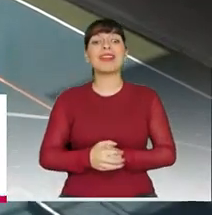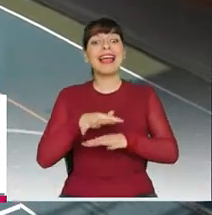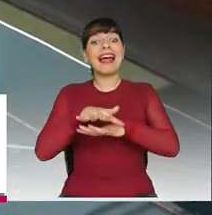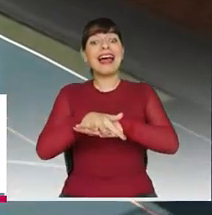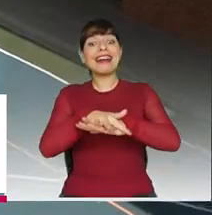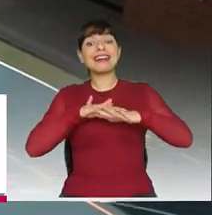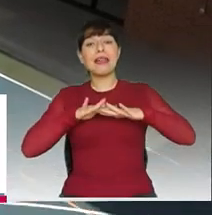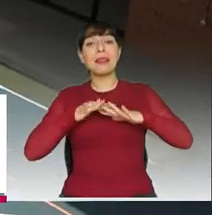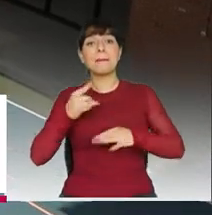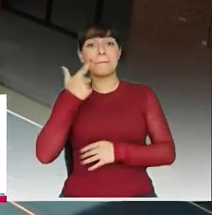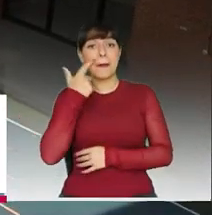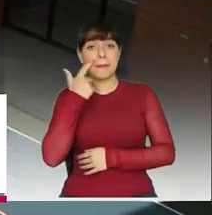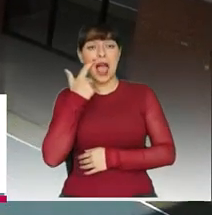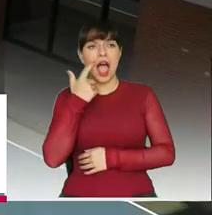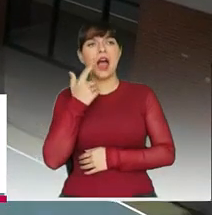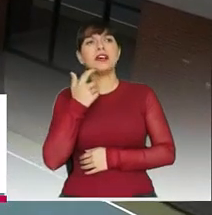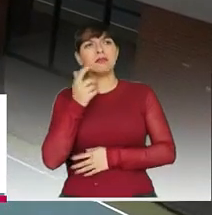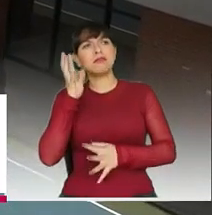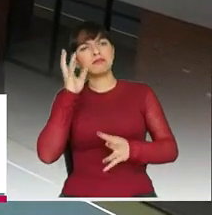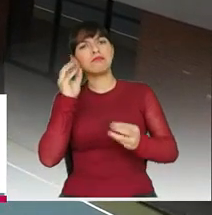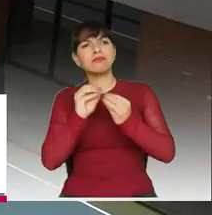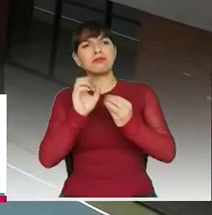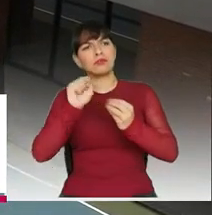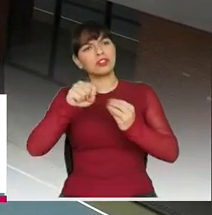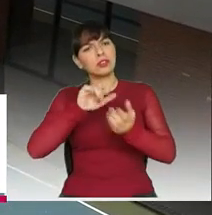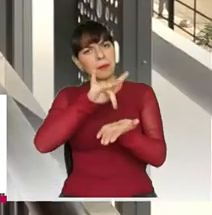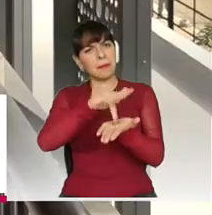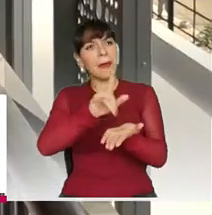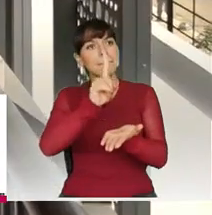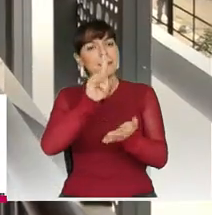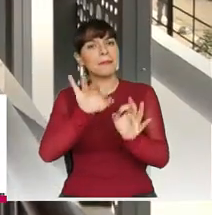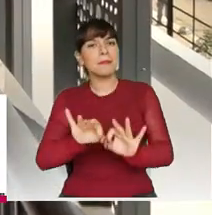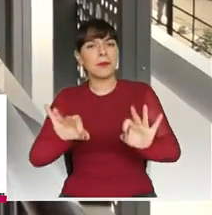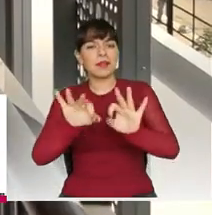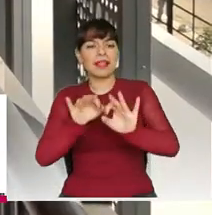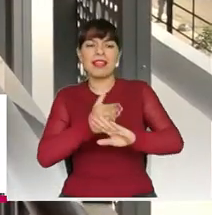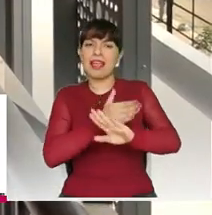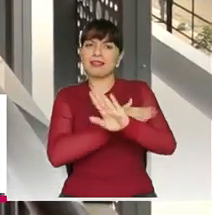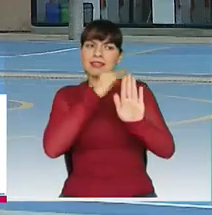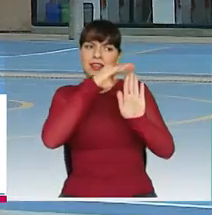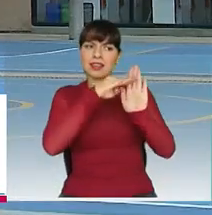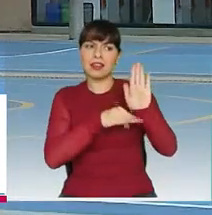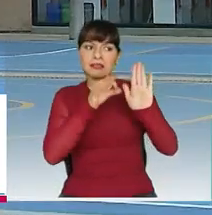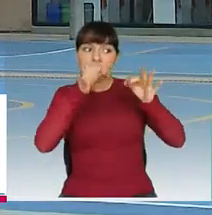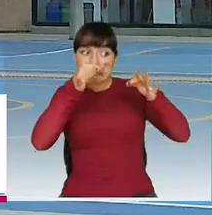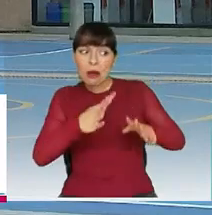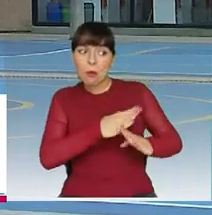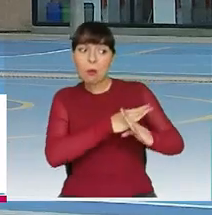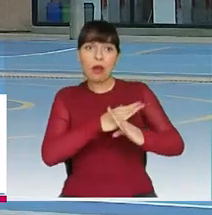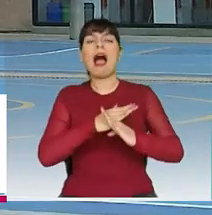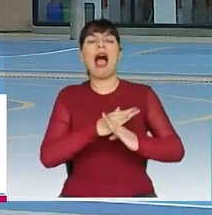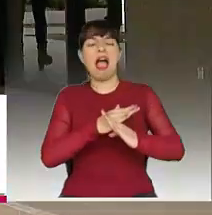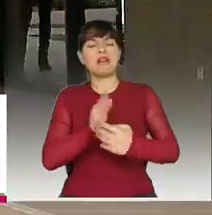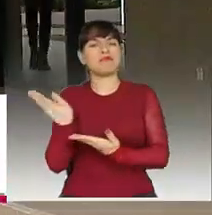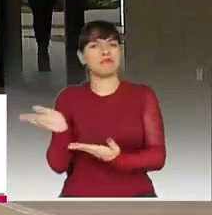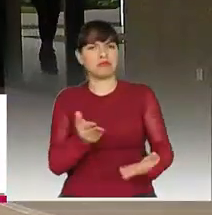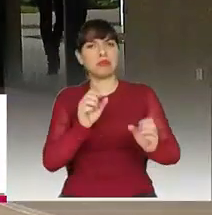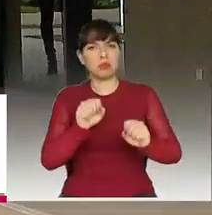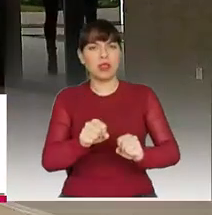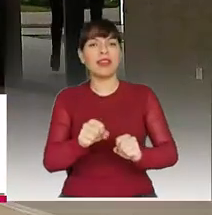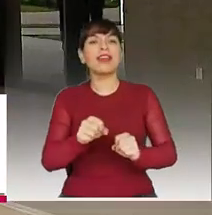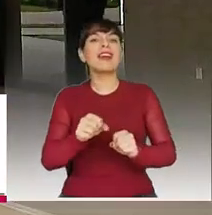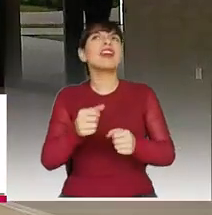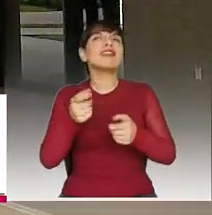clases presenciales, cumpliendo los debidos protocolos de bioseguridad y aprendiendo de las experiencias que se han vivido en